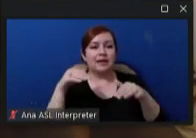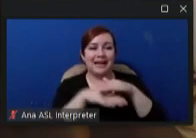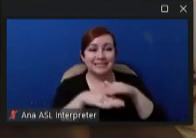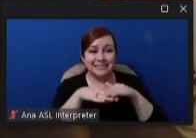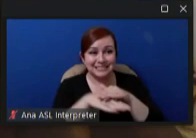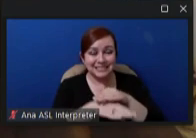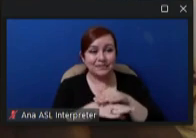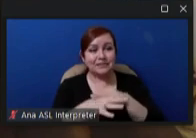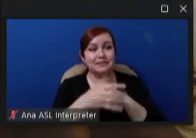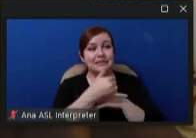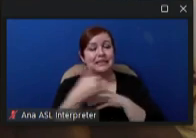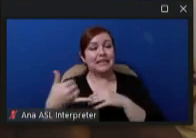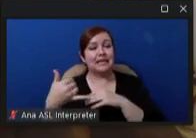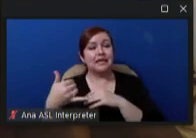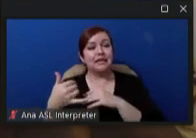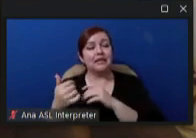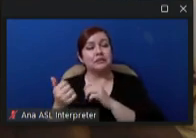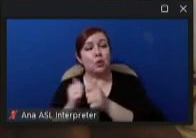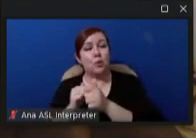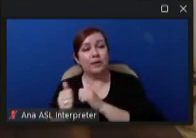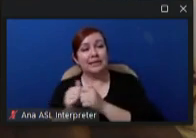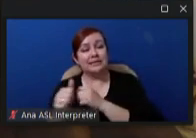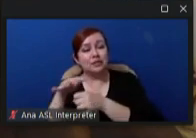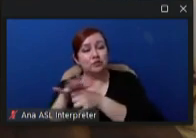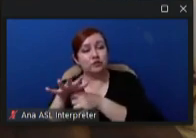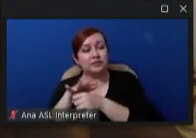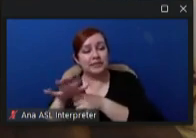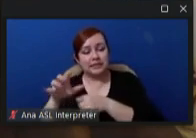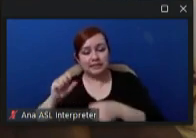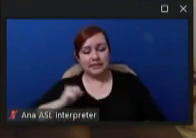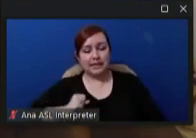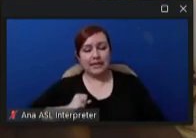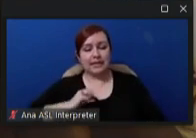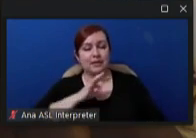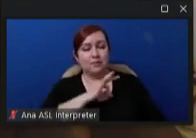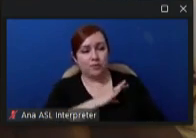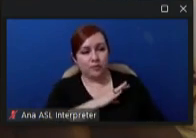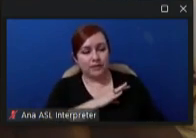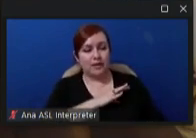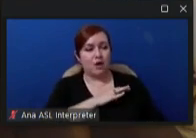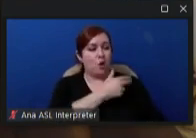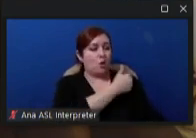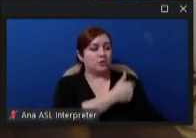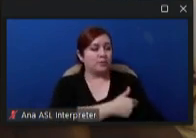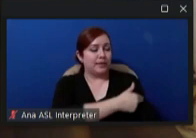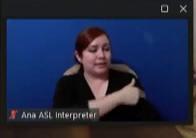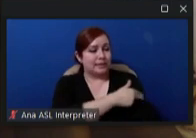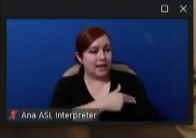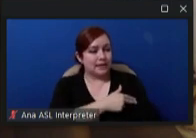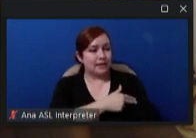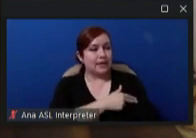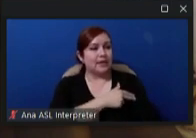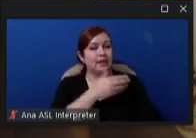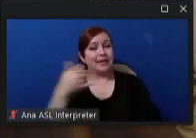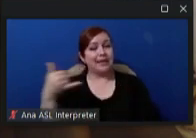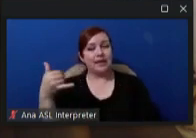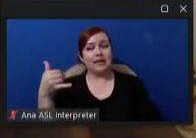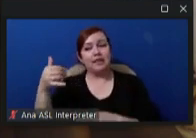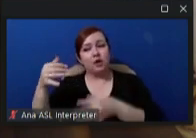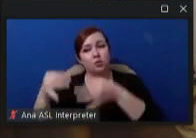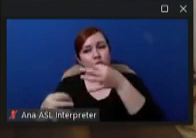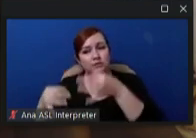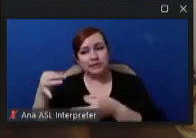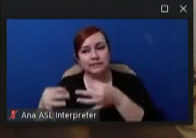las competencias suficientes en el personal hospitalario y operadores de justicia son problemas que requieren